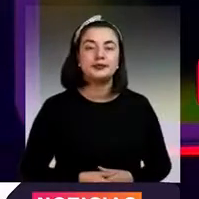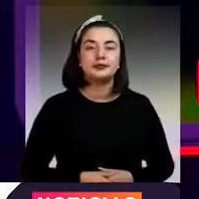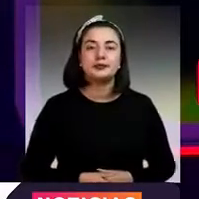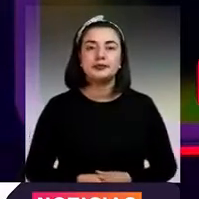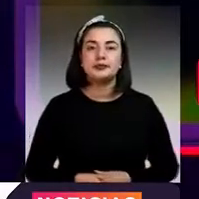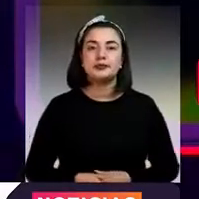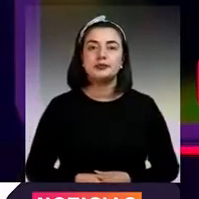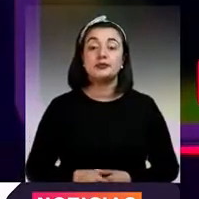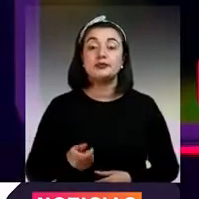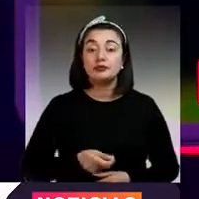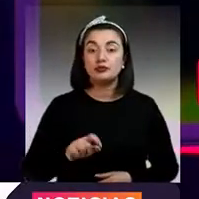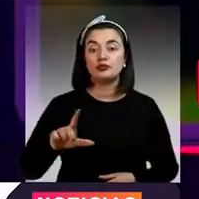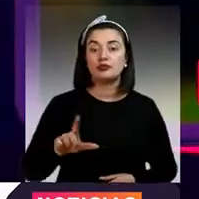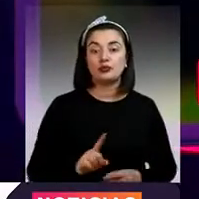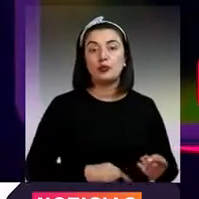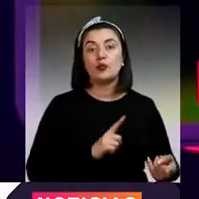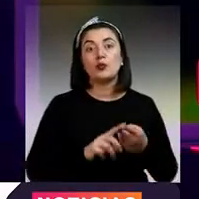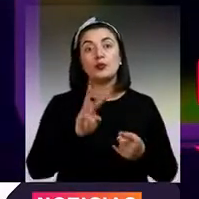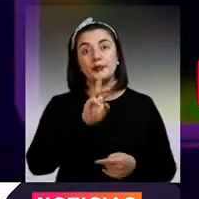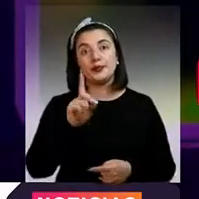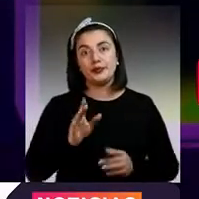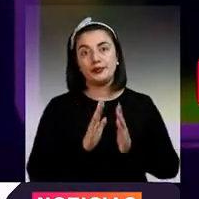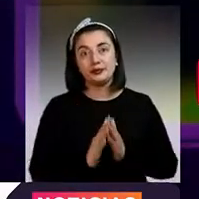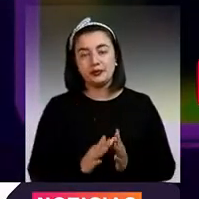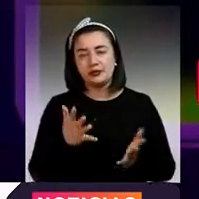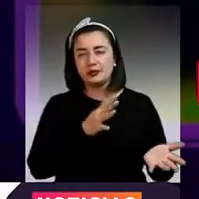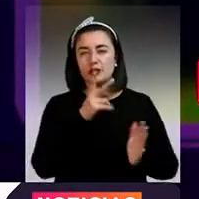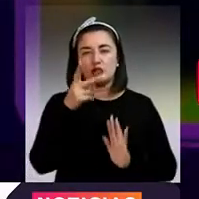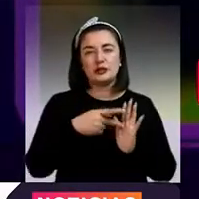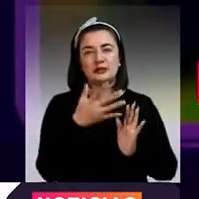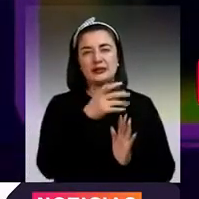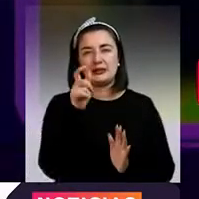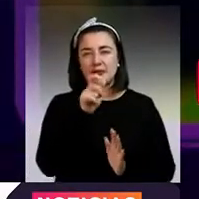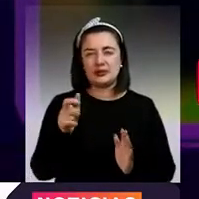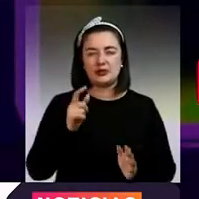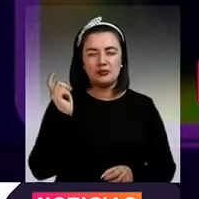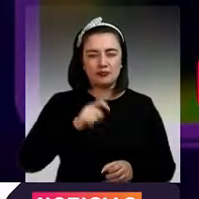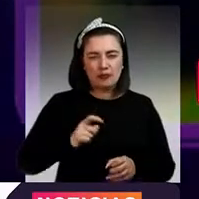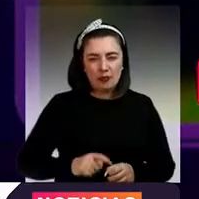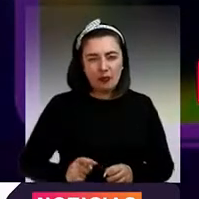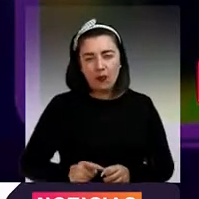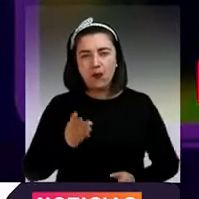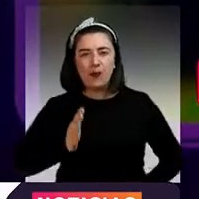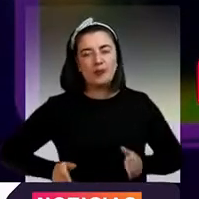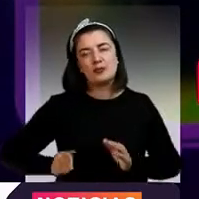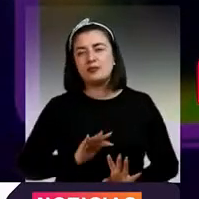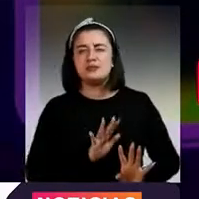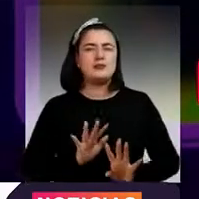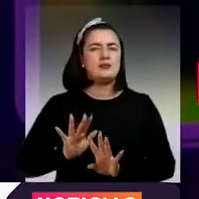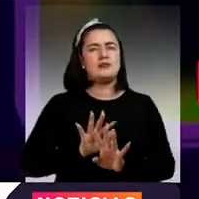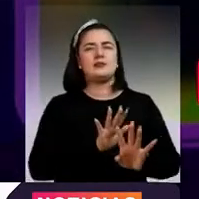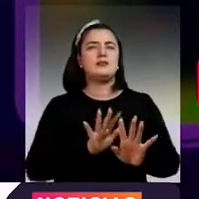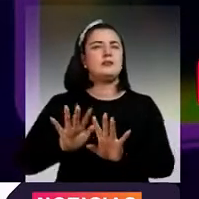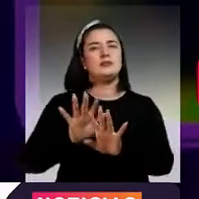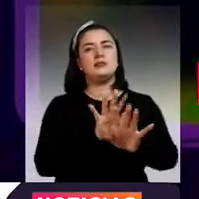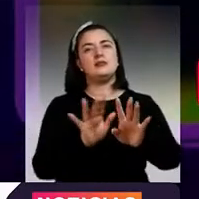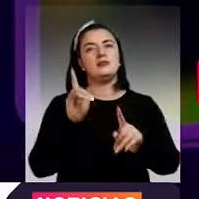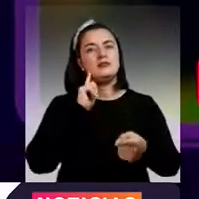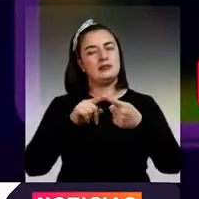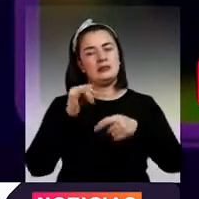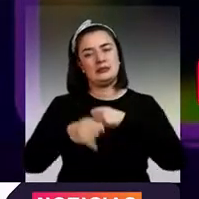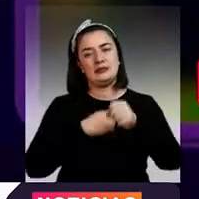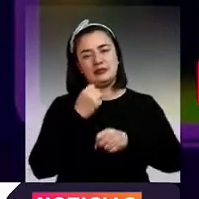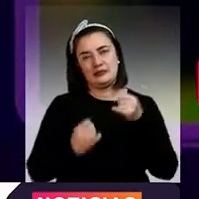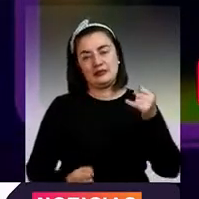Desde este lunes y hasta el 31 de diciembre, los más de 2.500 atletas inscritos podrán correr la primera edición de la carrera de fin de año. En